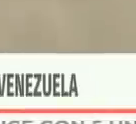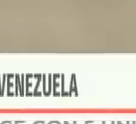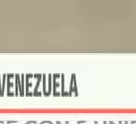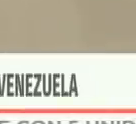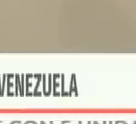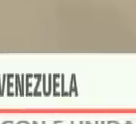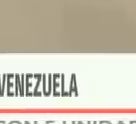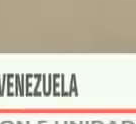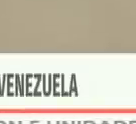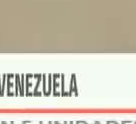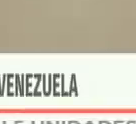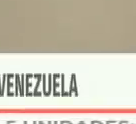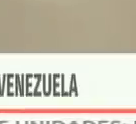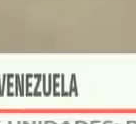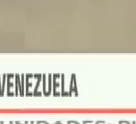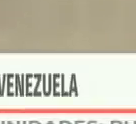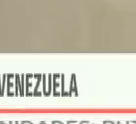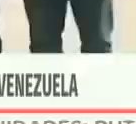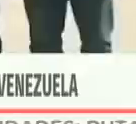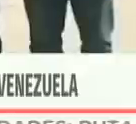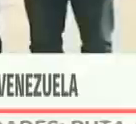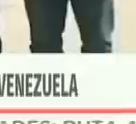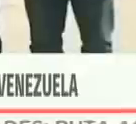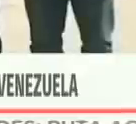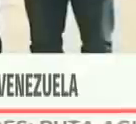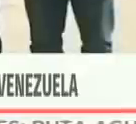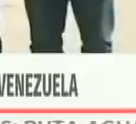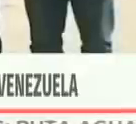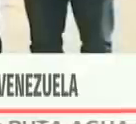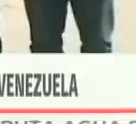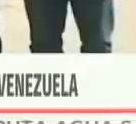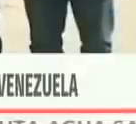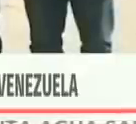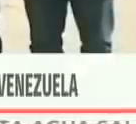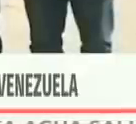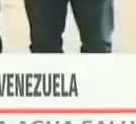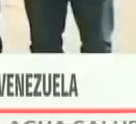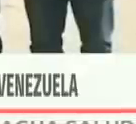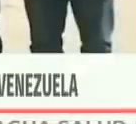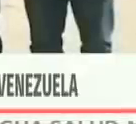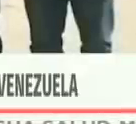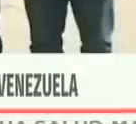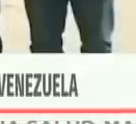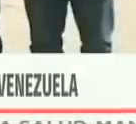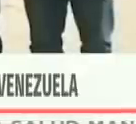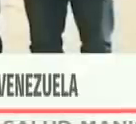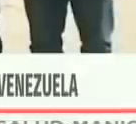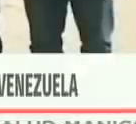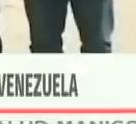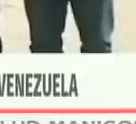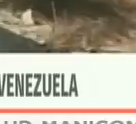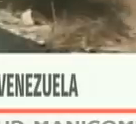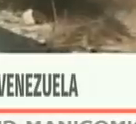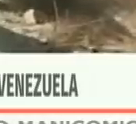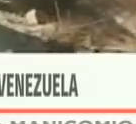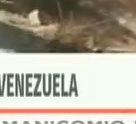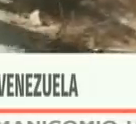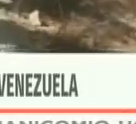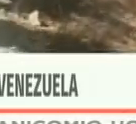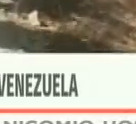está con la revolución. Igualmente, enviar aquí nuestra solidaridad a los compañeros de Conviasa. El imperialismo no nos va a